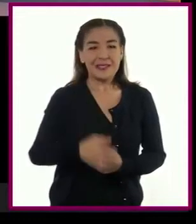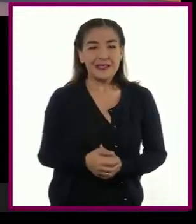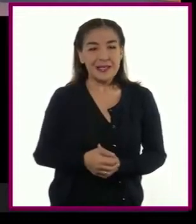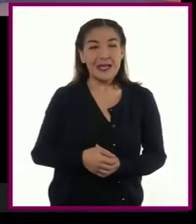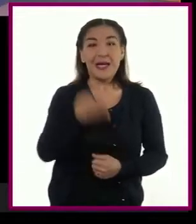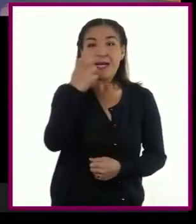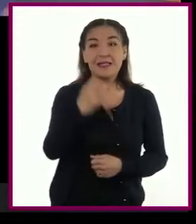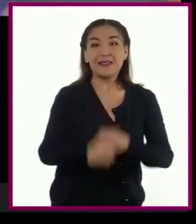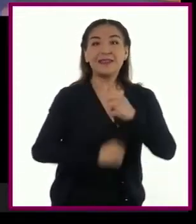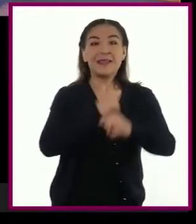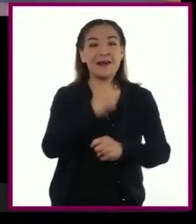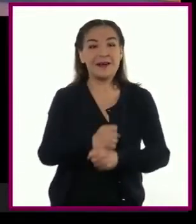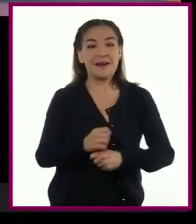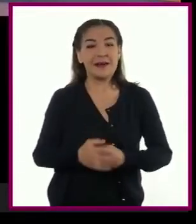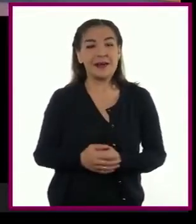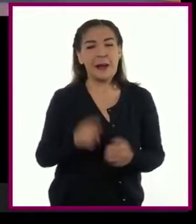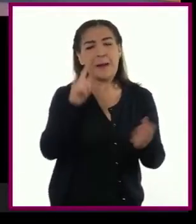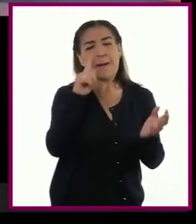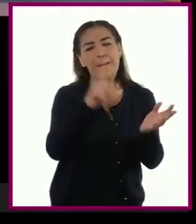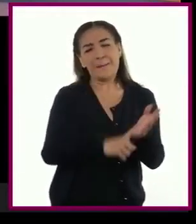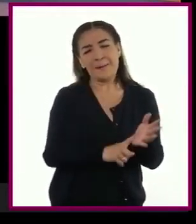el año de